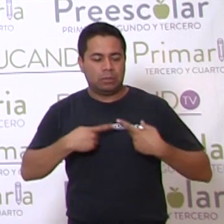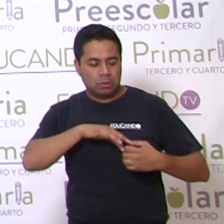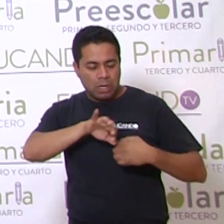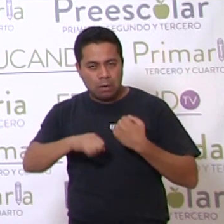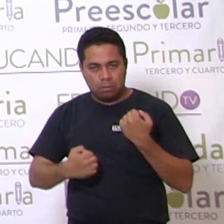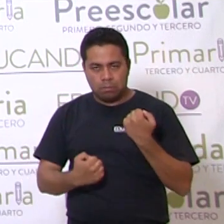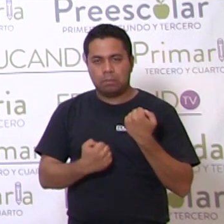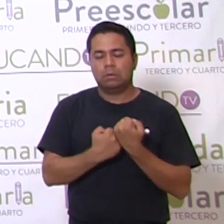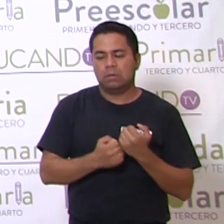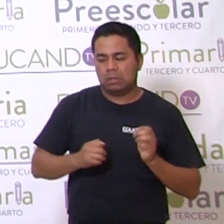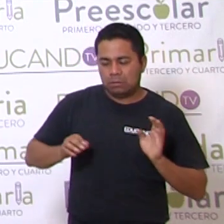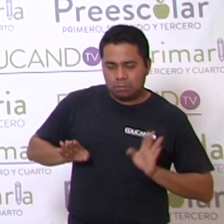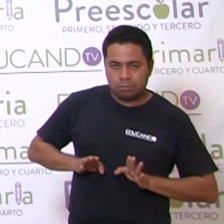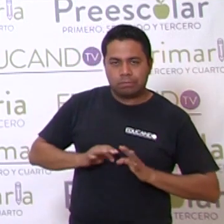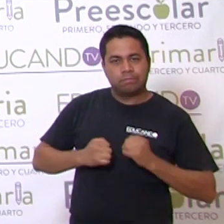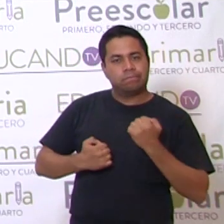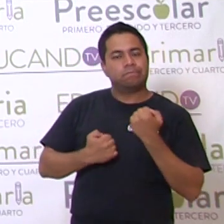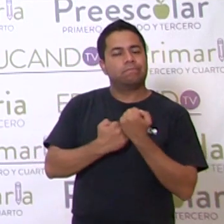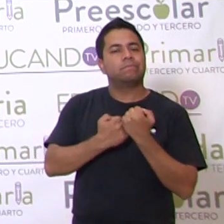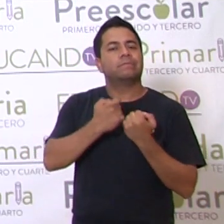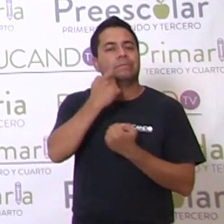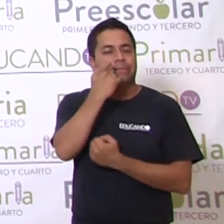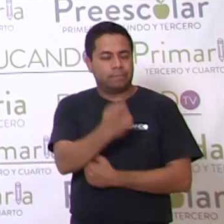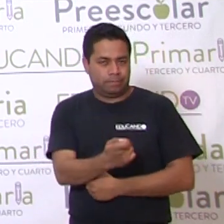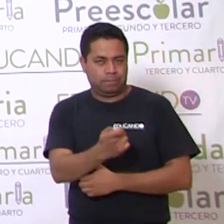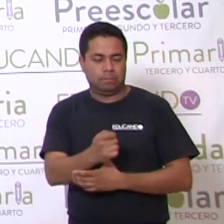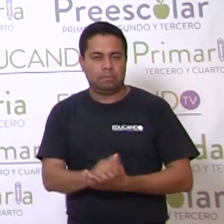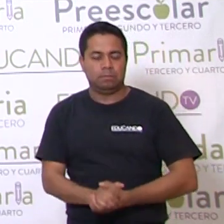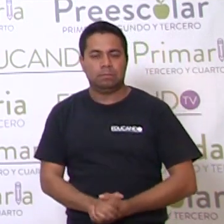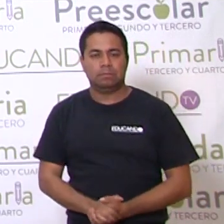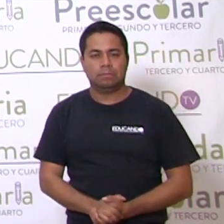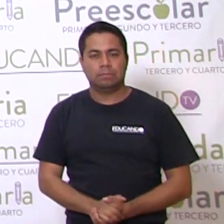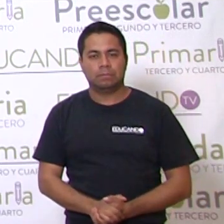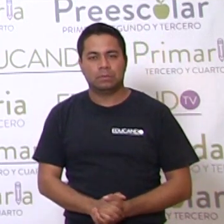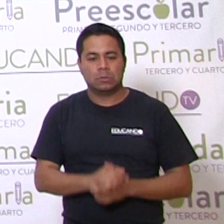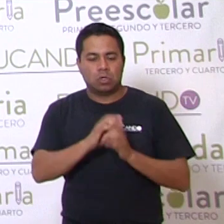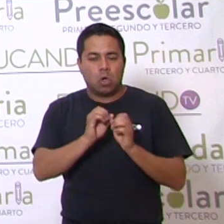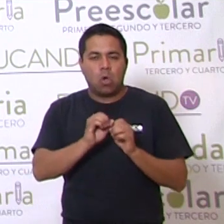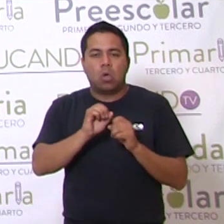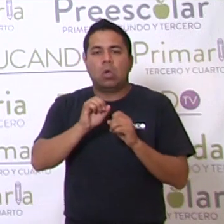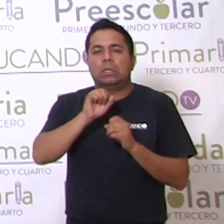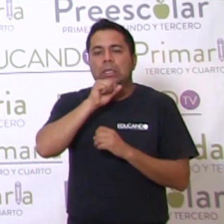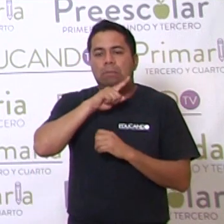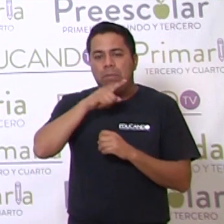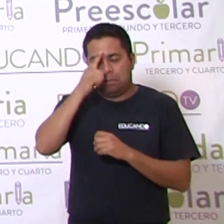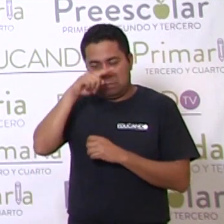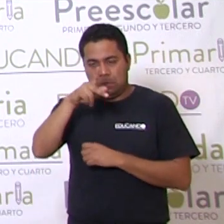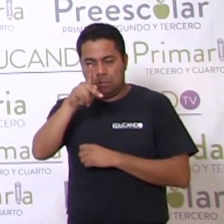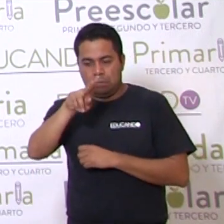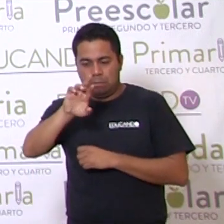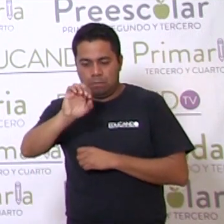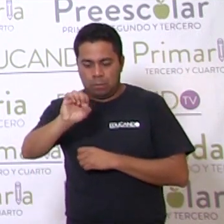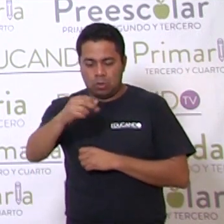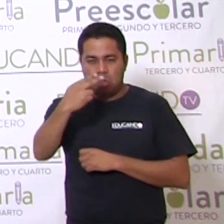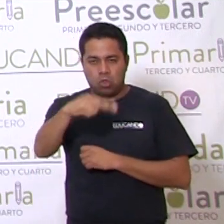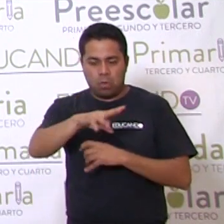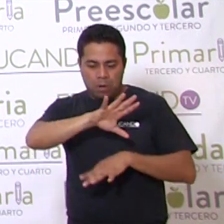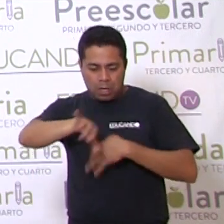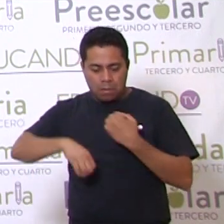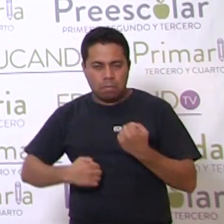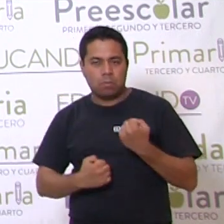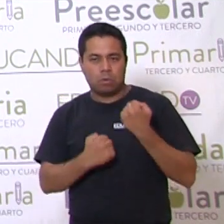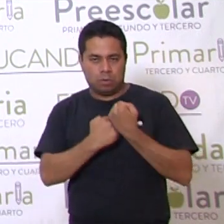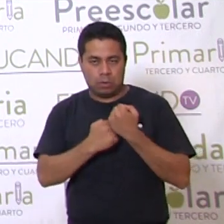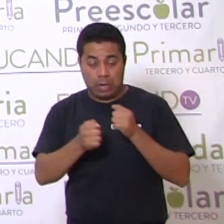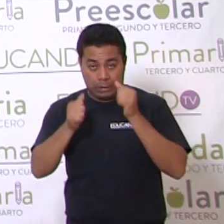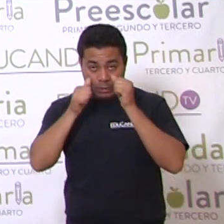¿bien? A lo que es el sujeto o a lo que es el pronombre. Mucha atención con esto porque